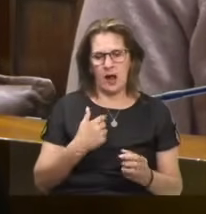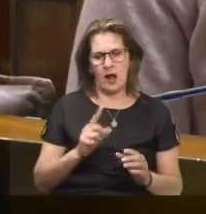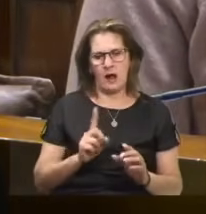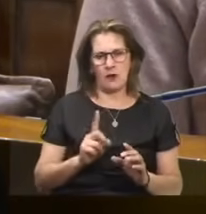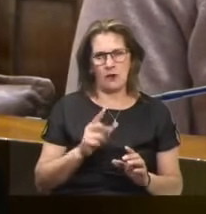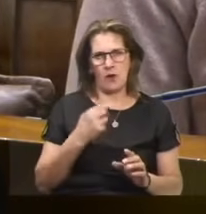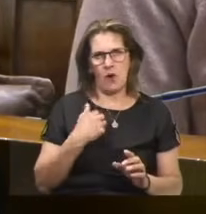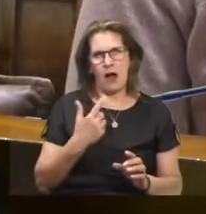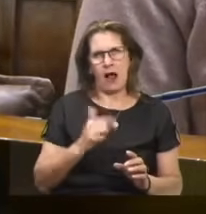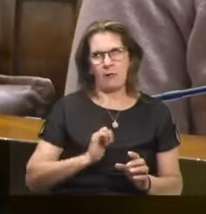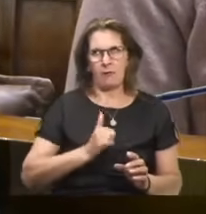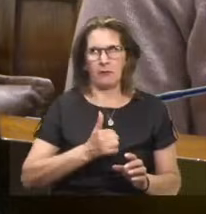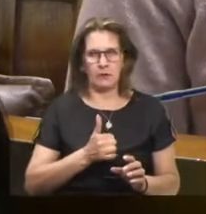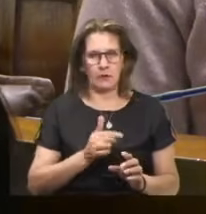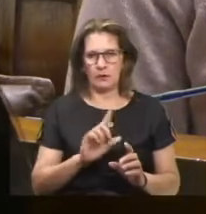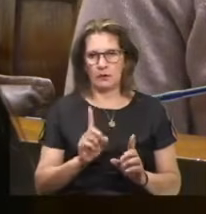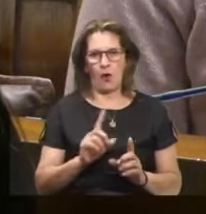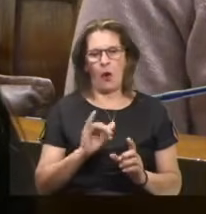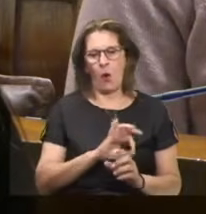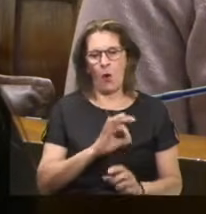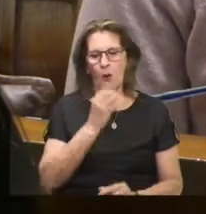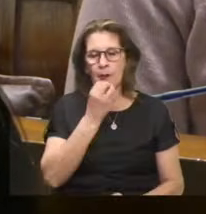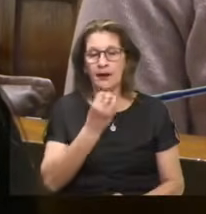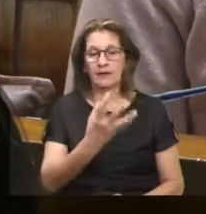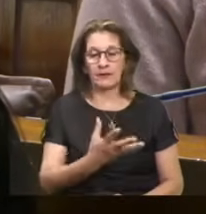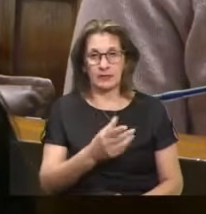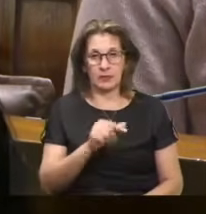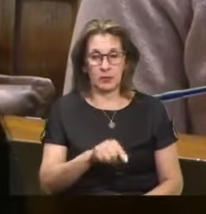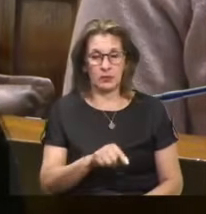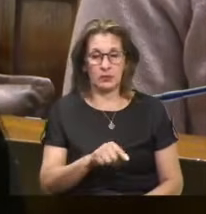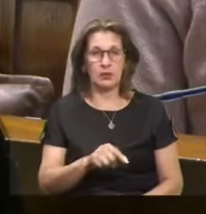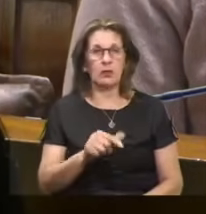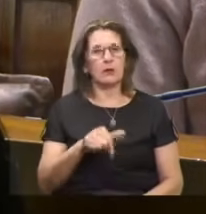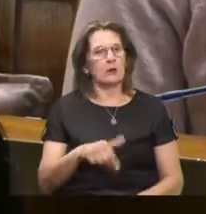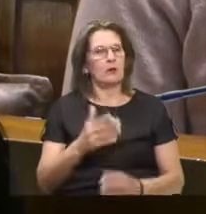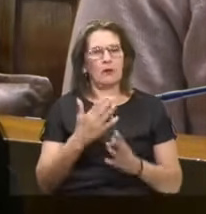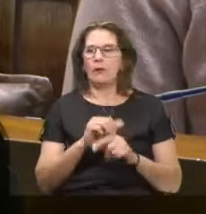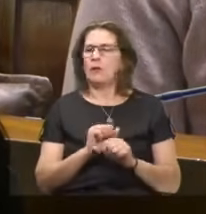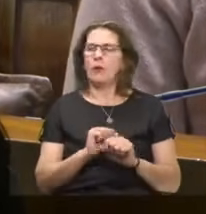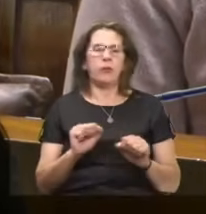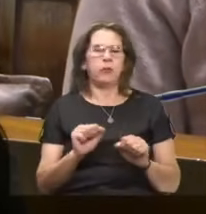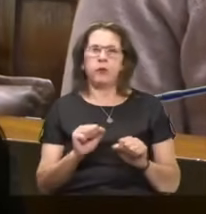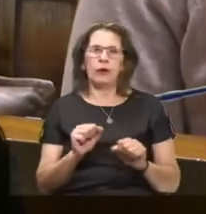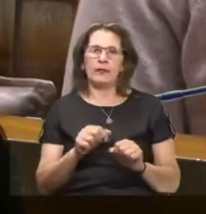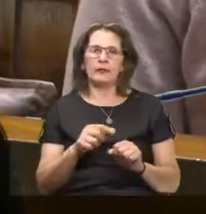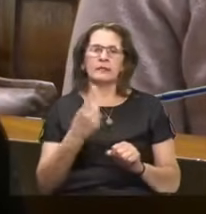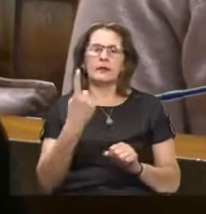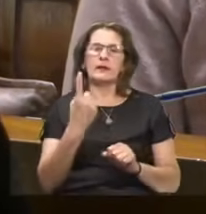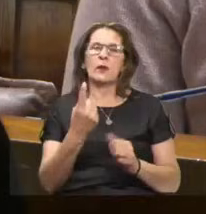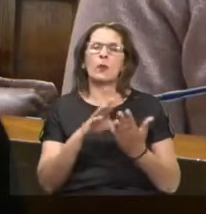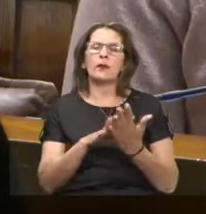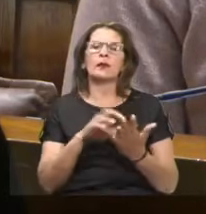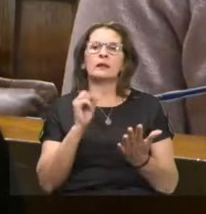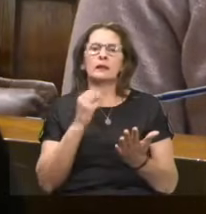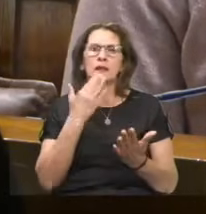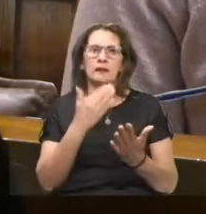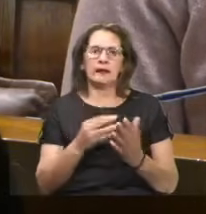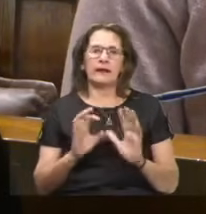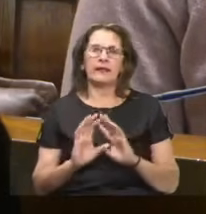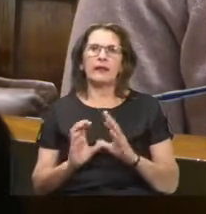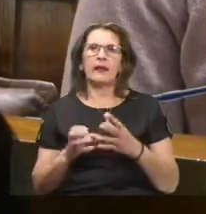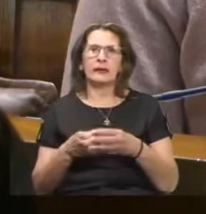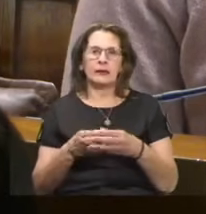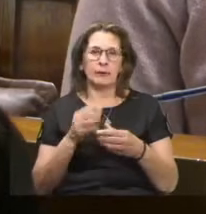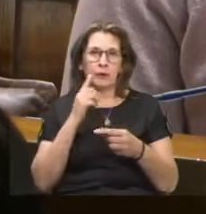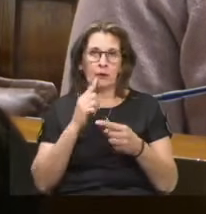provechos personales o beneficios asociados, no puede tratarse de una interpretación de tipo